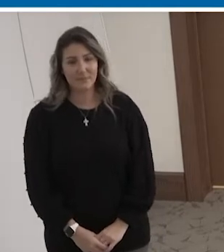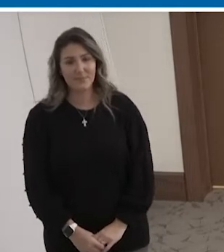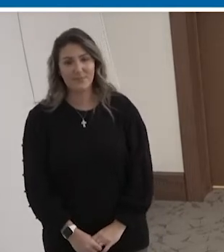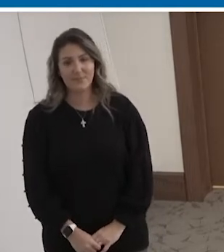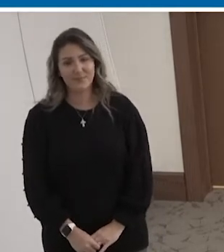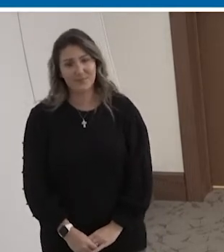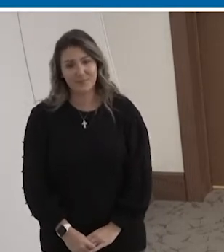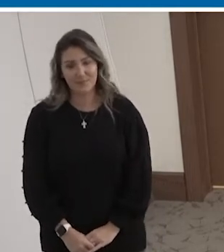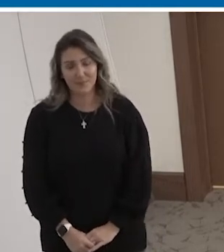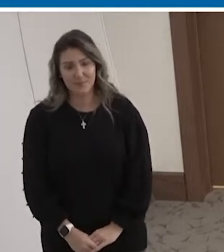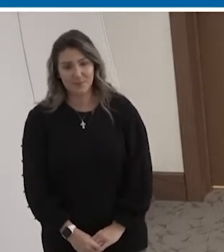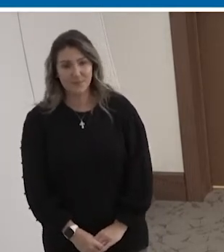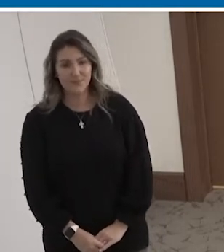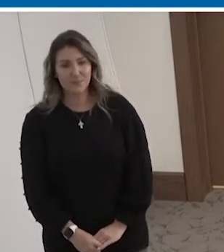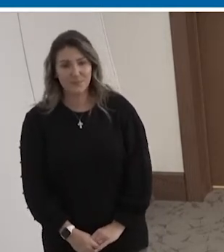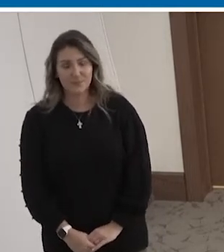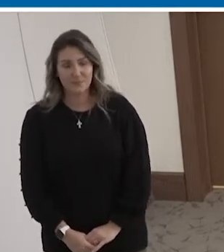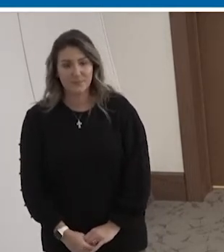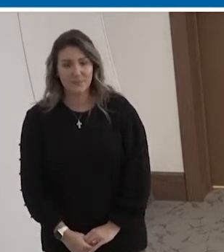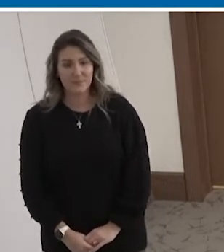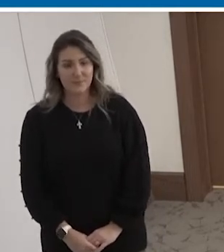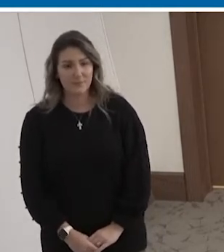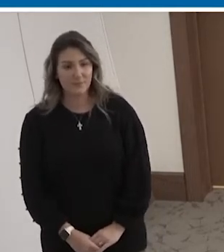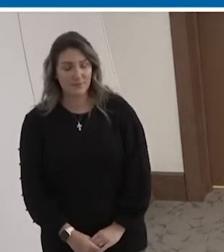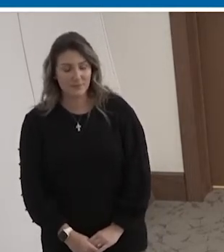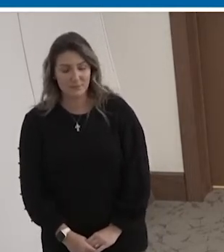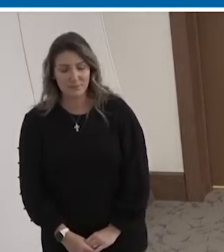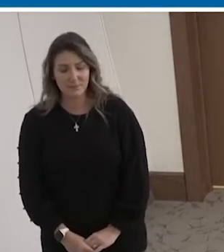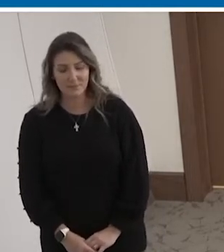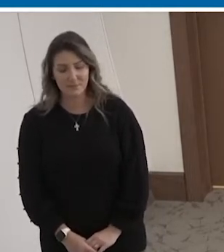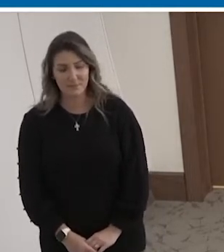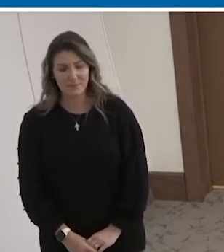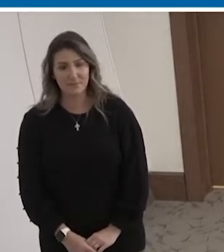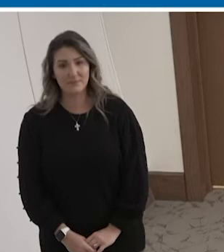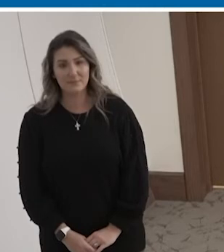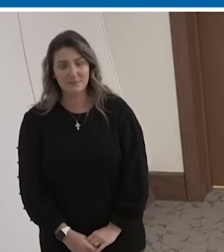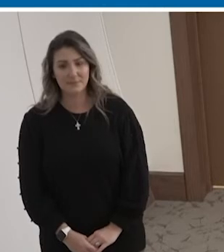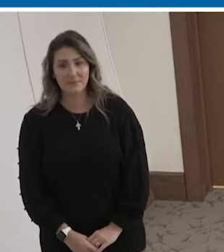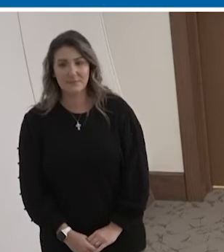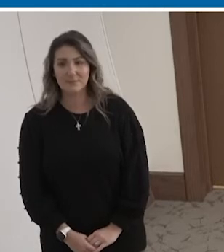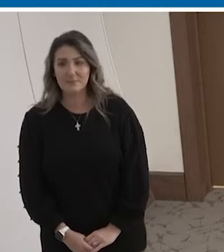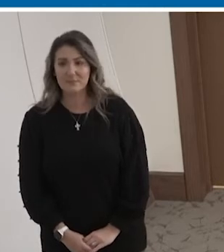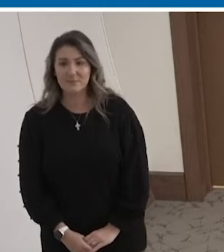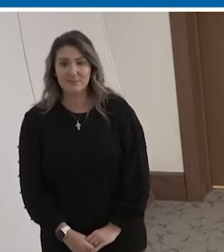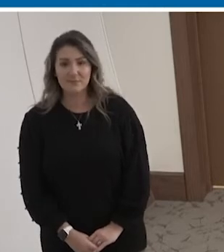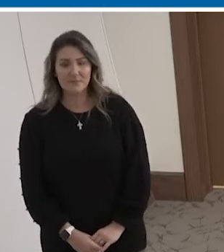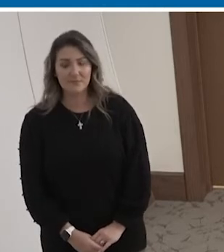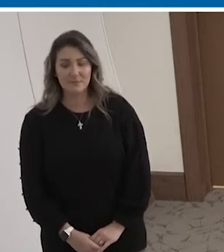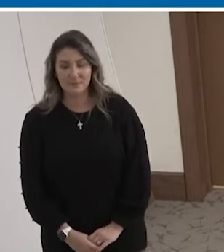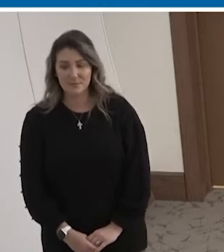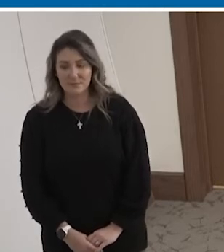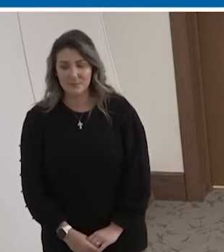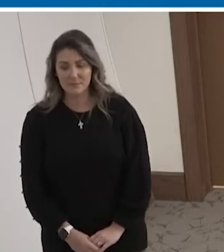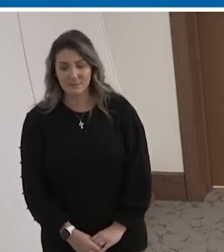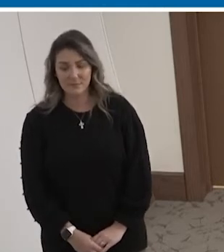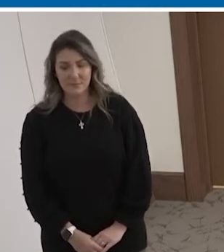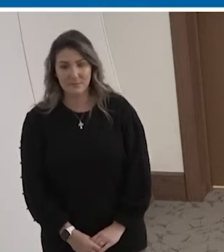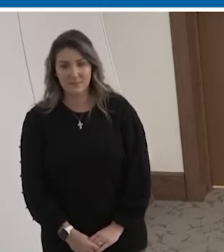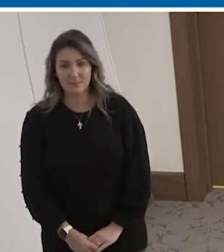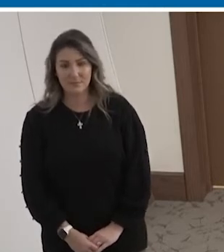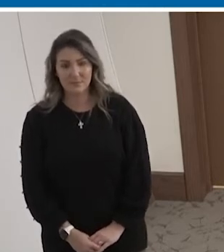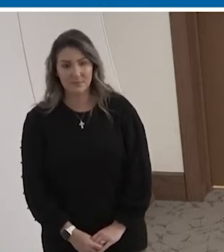llaman, puede, número uno, confirmar si su hijo o hija tiene un